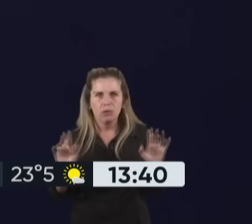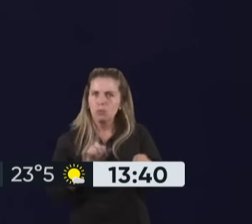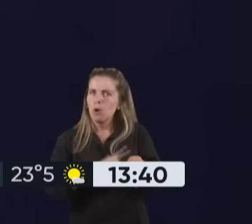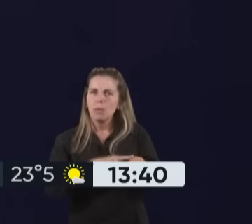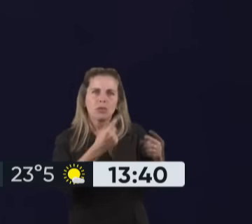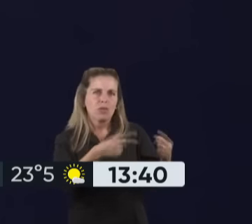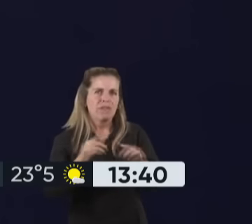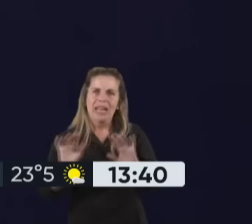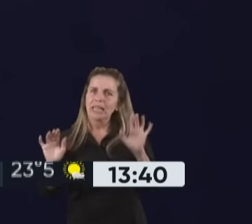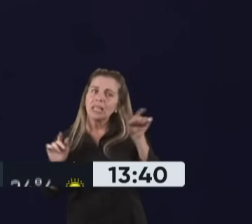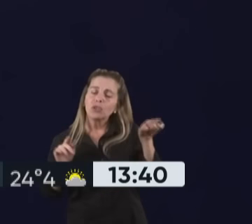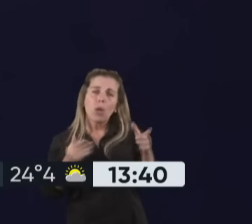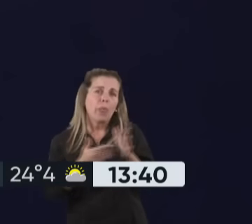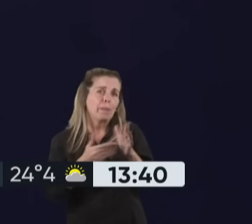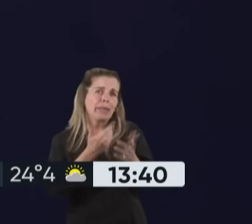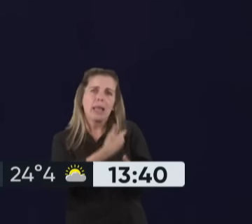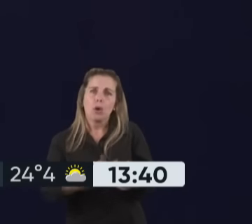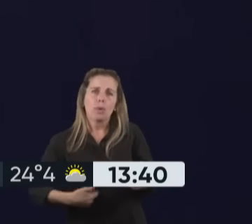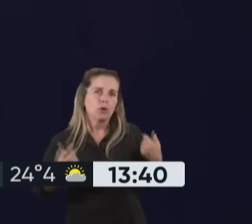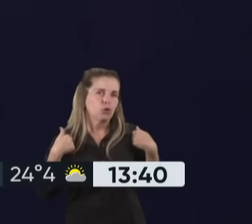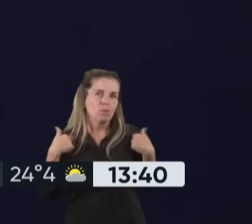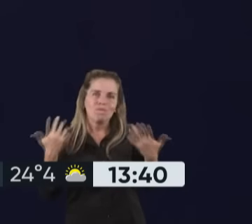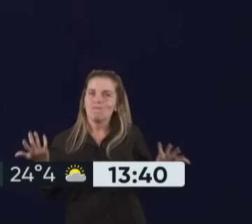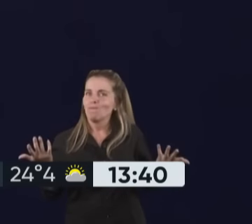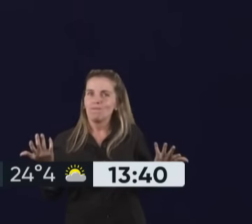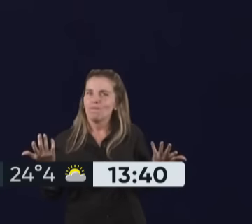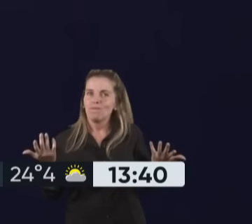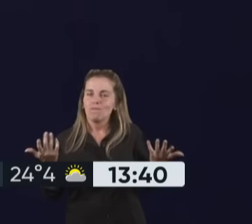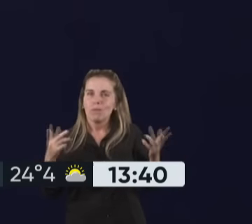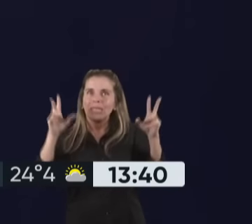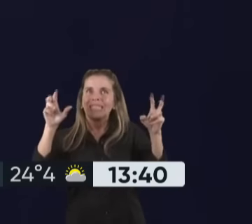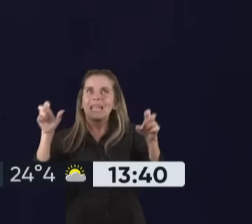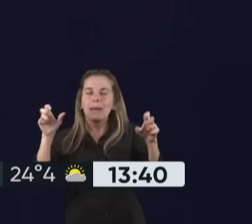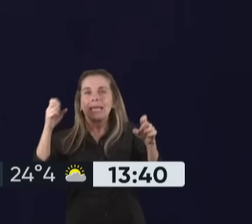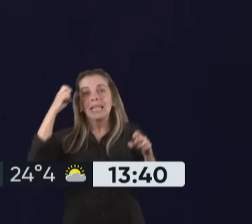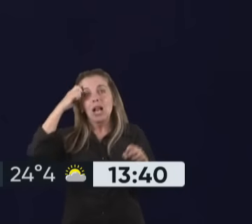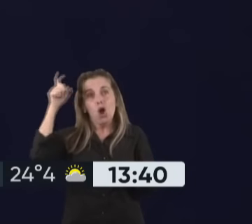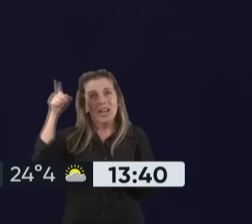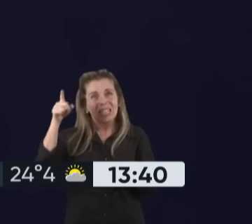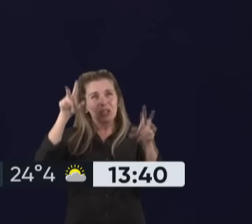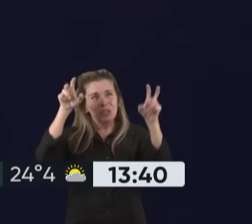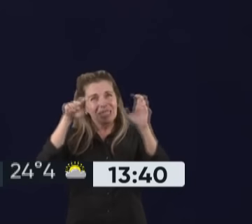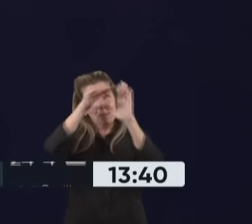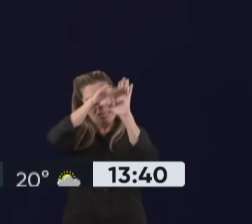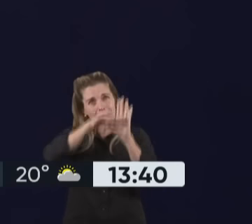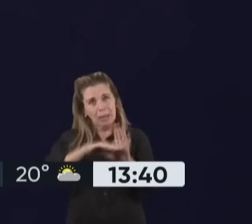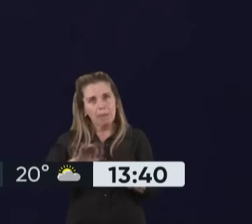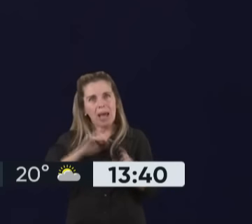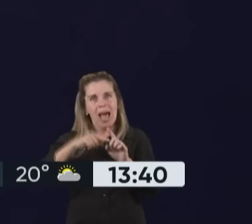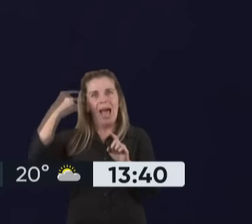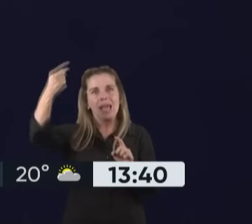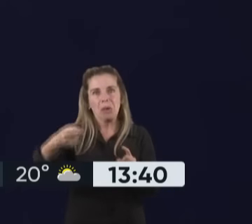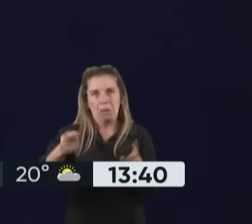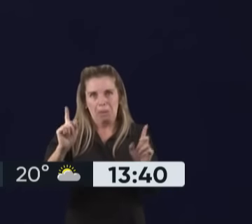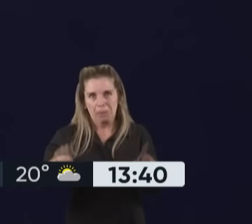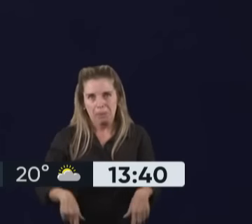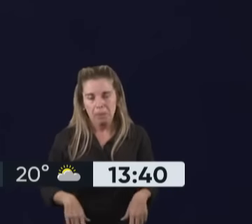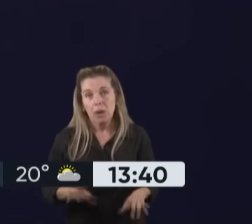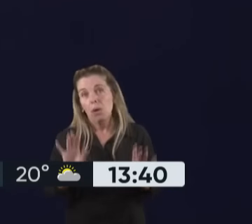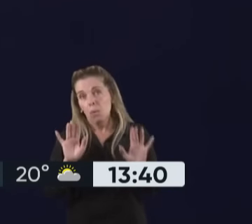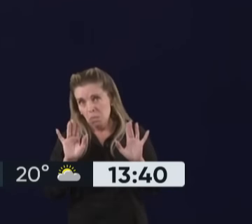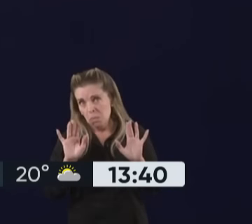discusión que haga el Gobierno. En este momento yo no tengo la agenda parlamentaria para el año que viene, pero